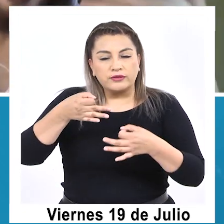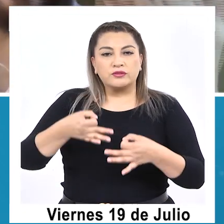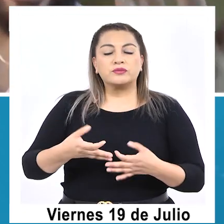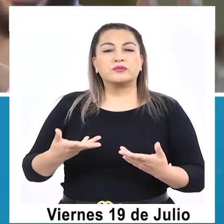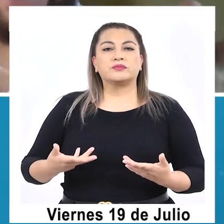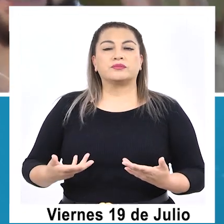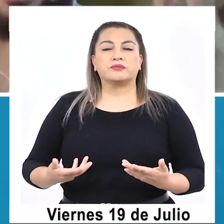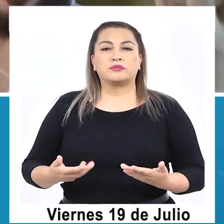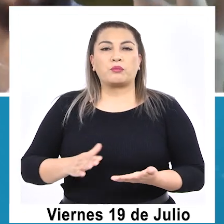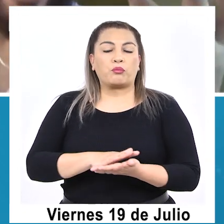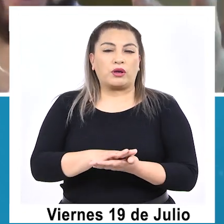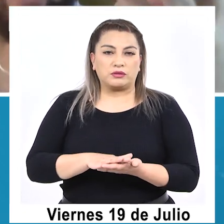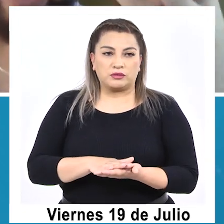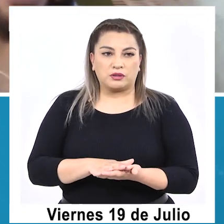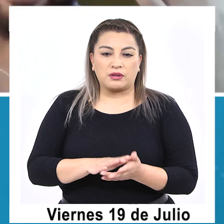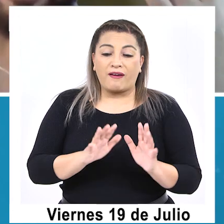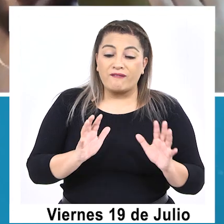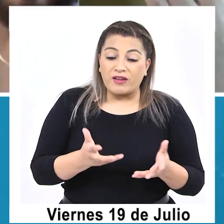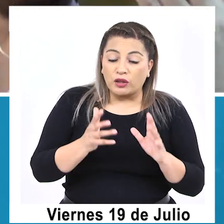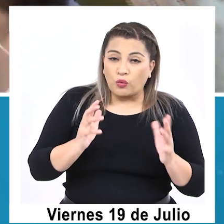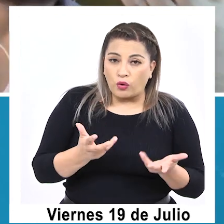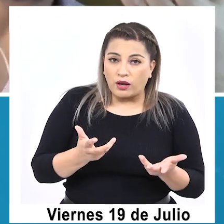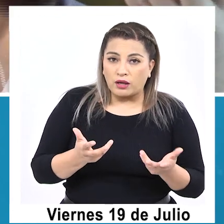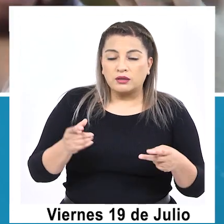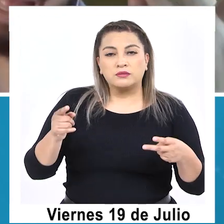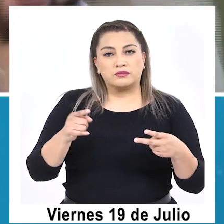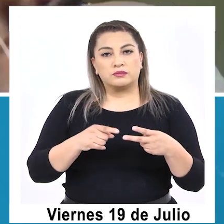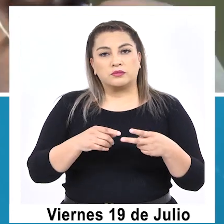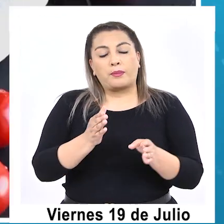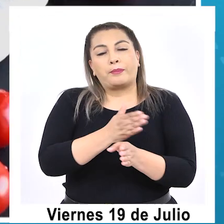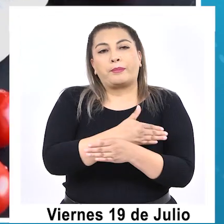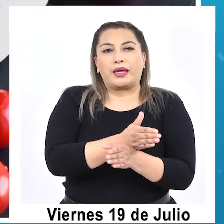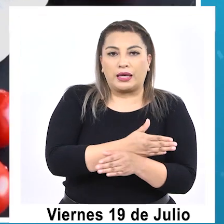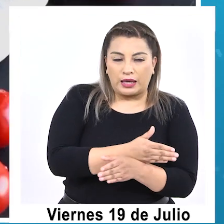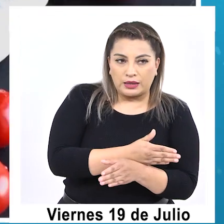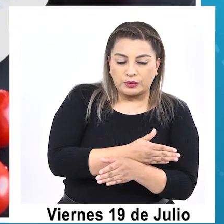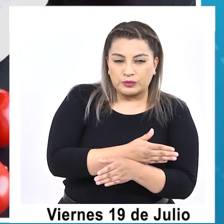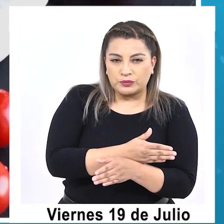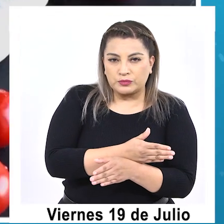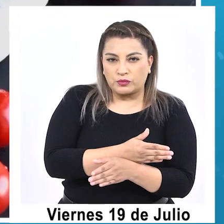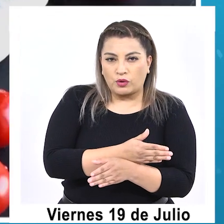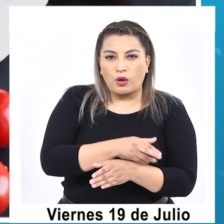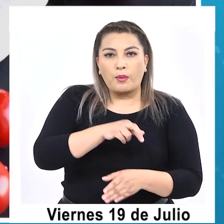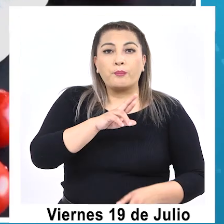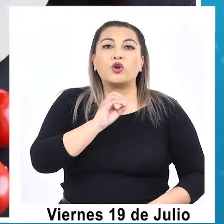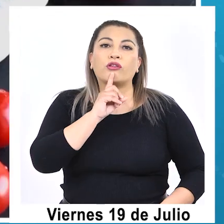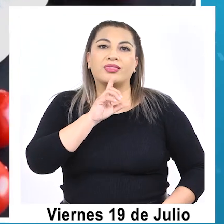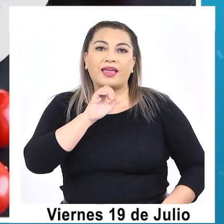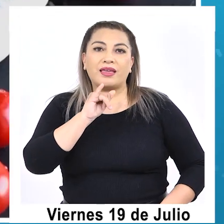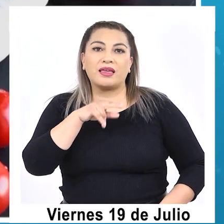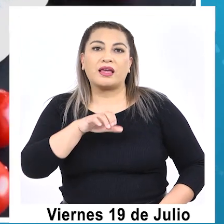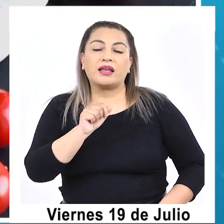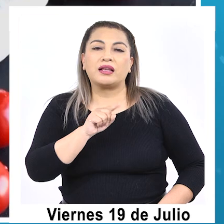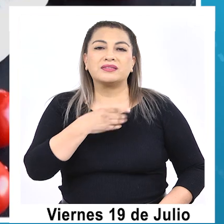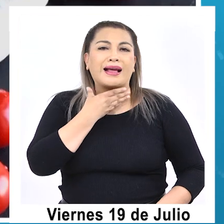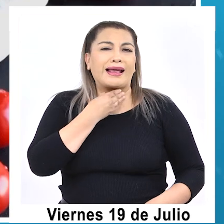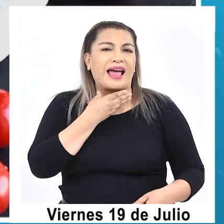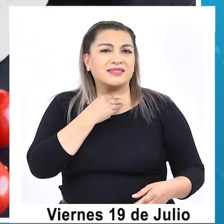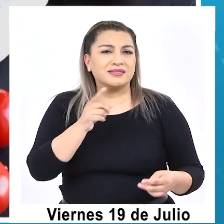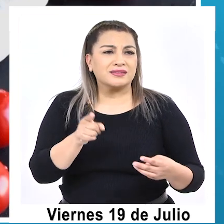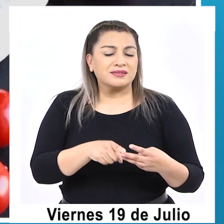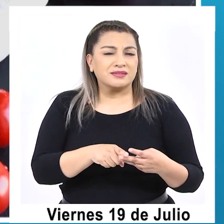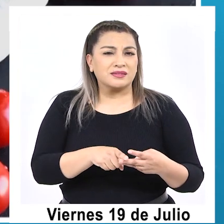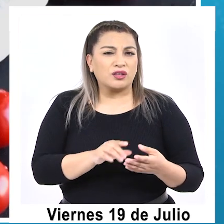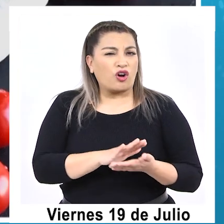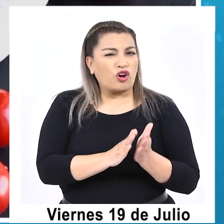sería mezclar verduras, pescados o proteínas en general, grasas. ¿Cómo lo